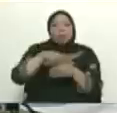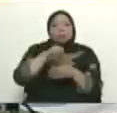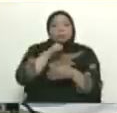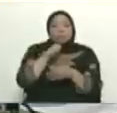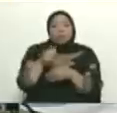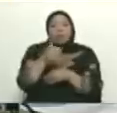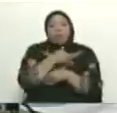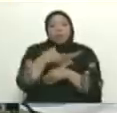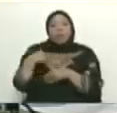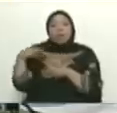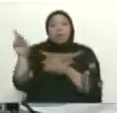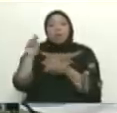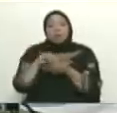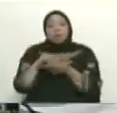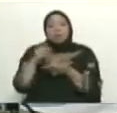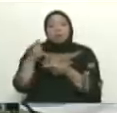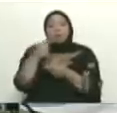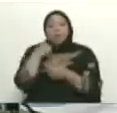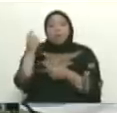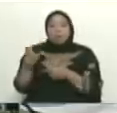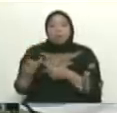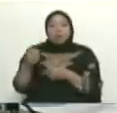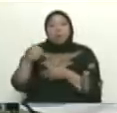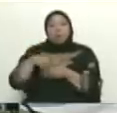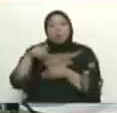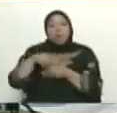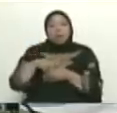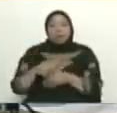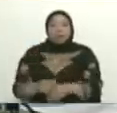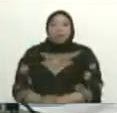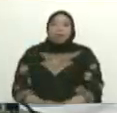que quieren volver a los muertos votando.